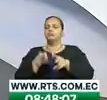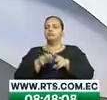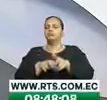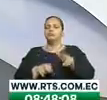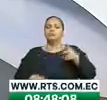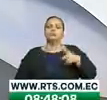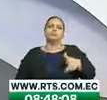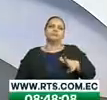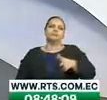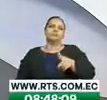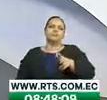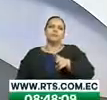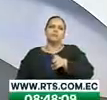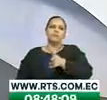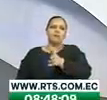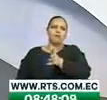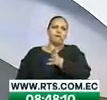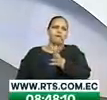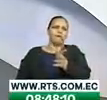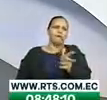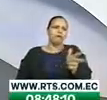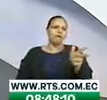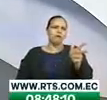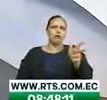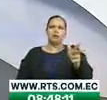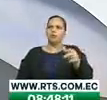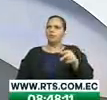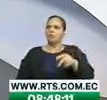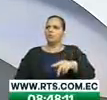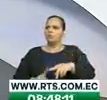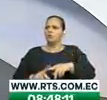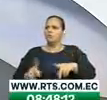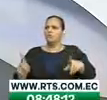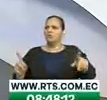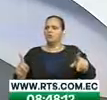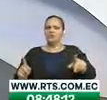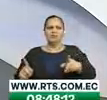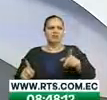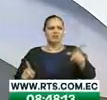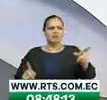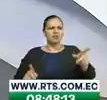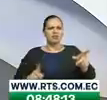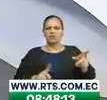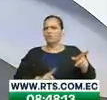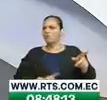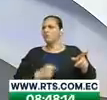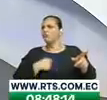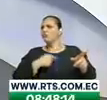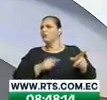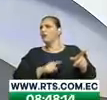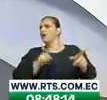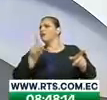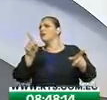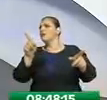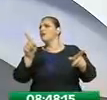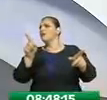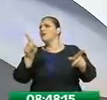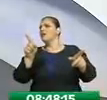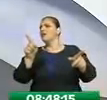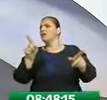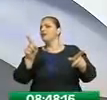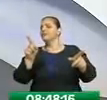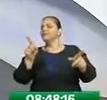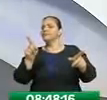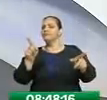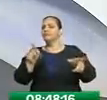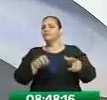¿Cómo? Va, déjeme aquí, y ahí tratar de buscar otro carro para irse o ir a pie. Hay que hacer, buscar, por